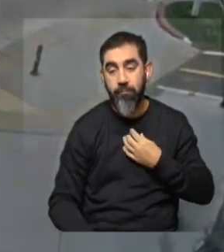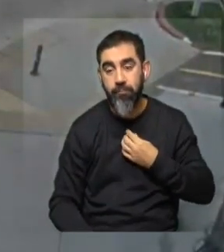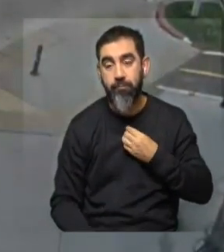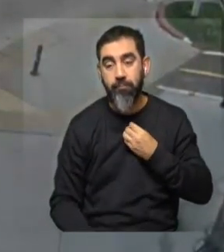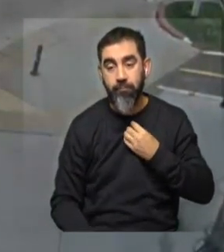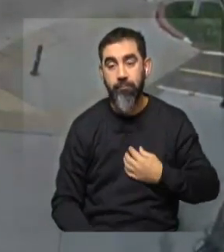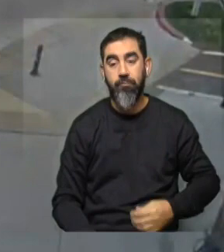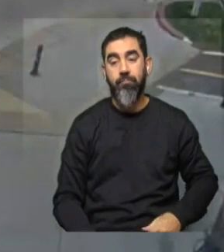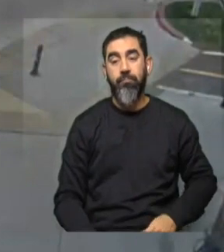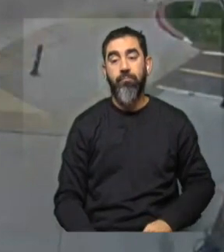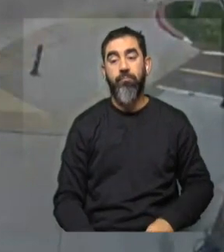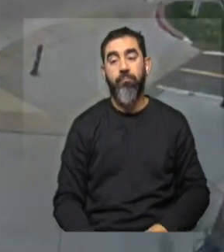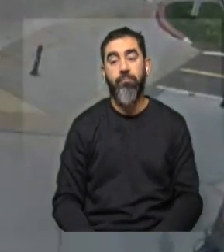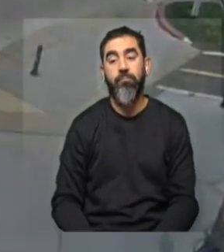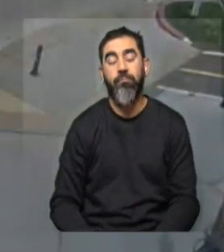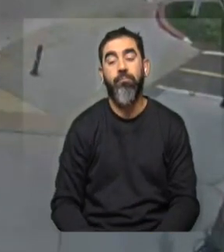duda verdad